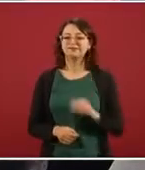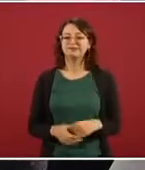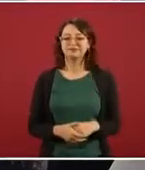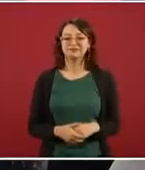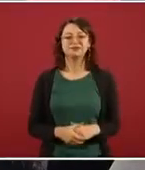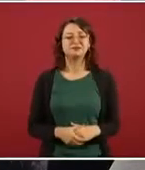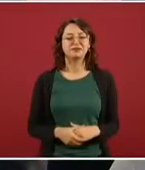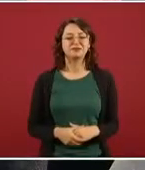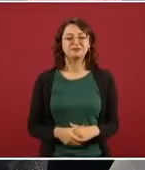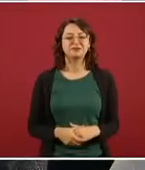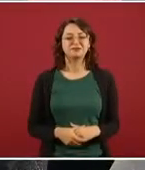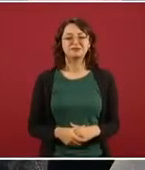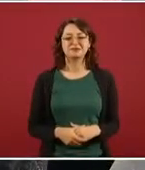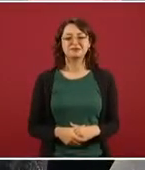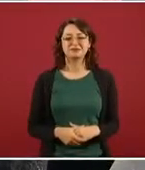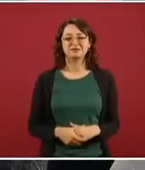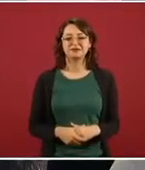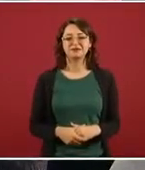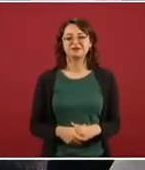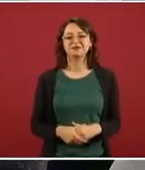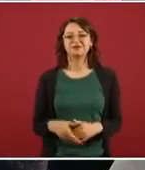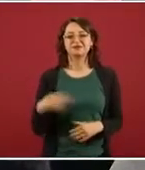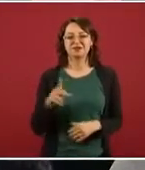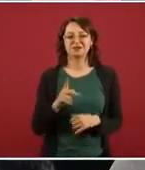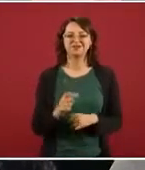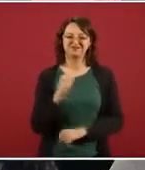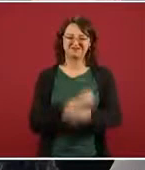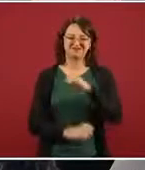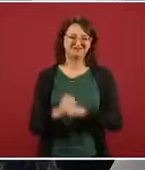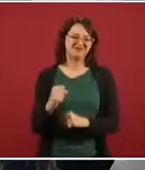sí, pero el peso completo.